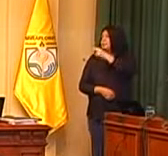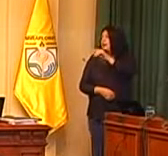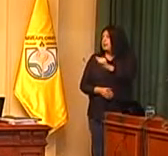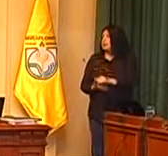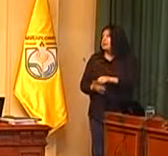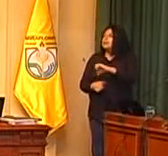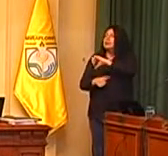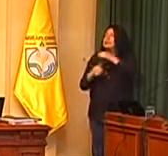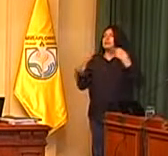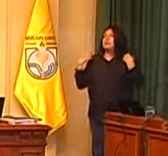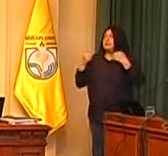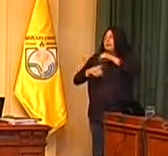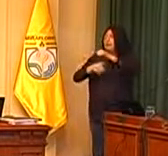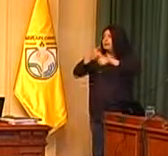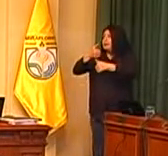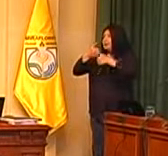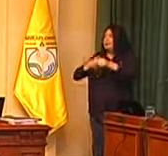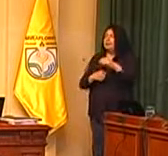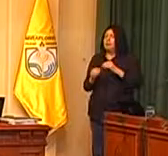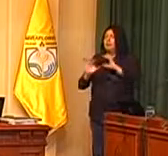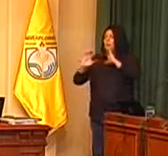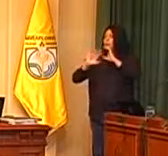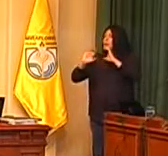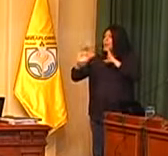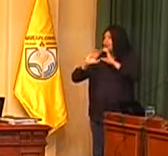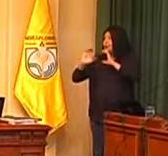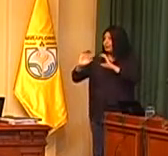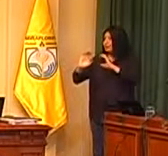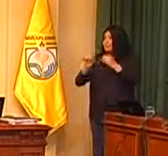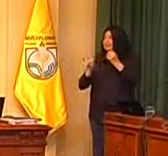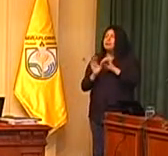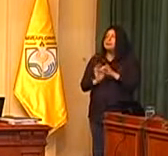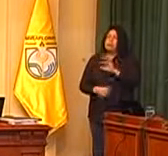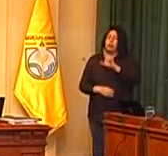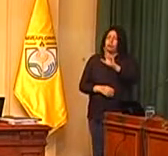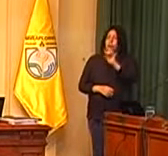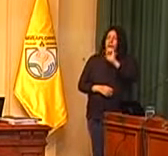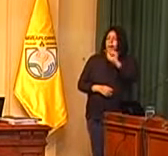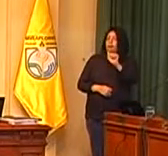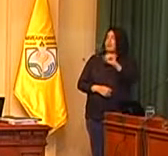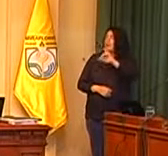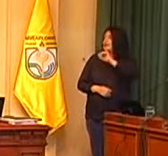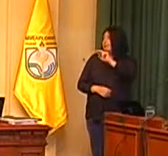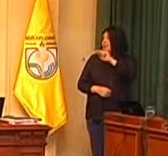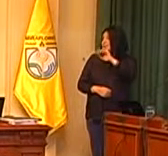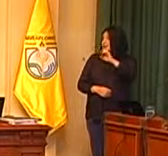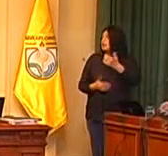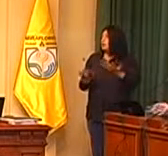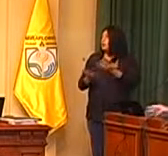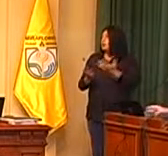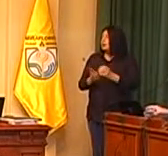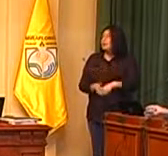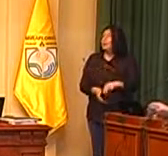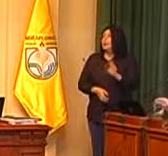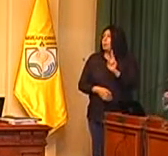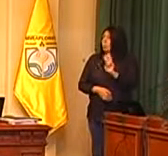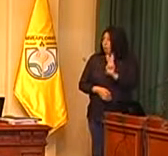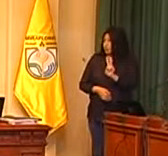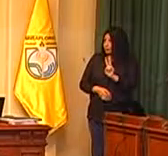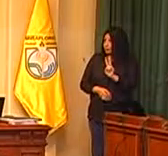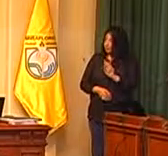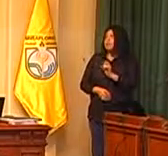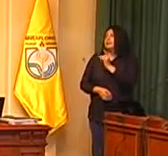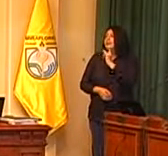y de la gerente de comunicaciones e imagen institucional, Rosa Yanixa Honor Carbonell, a la ciudad de Washington,